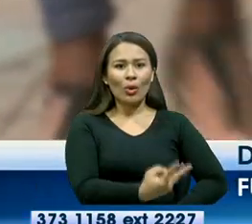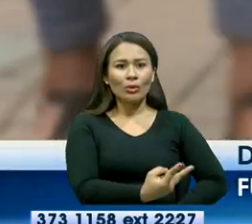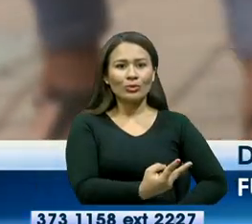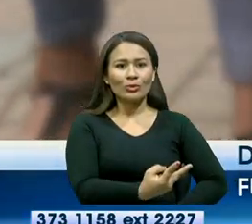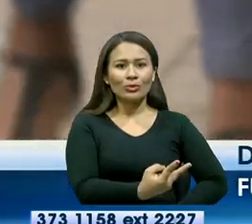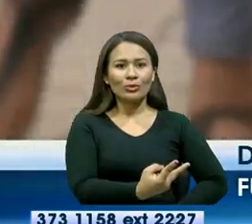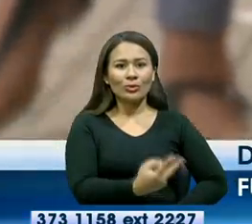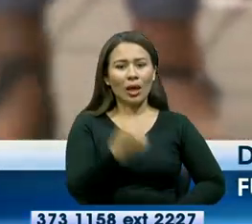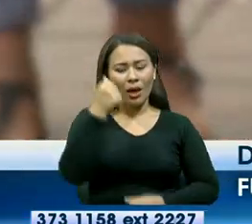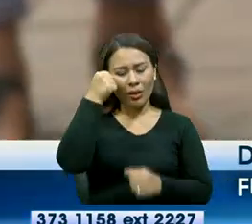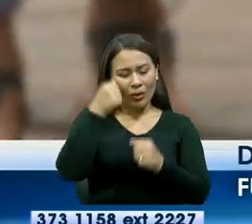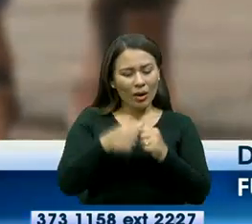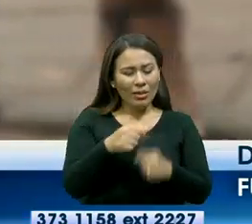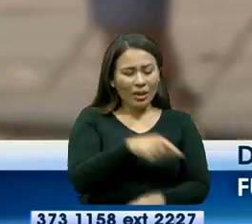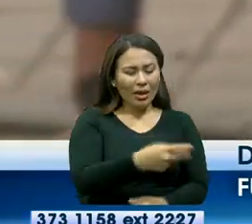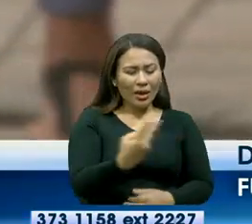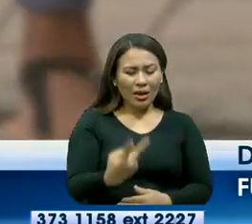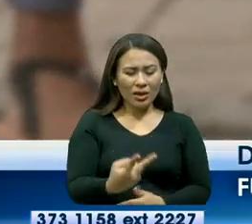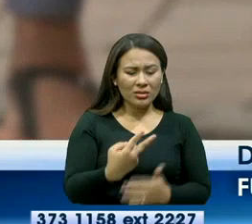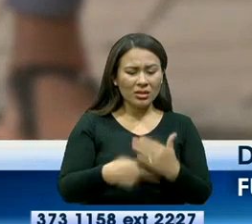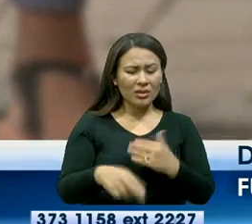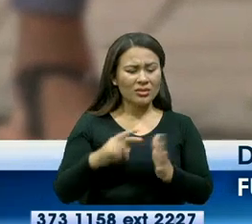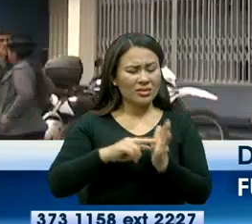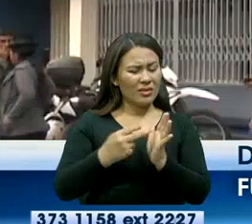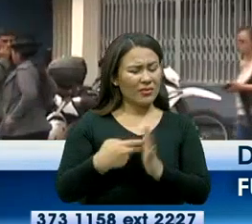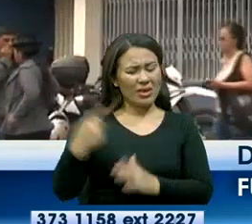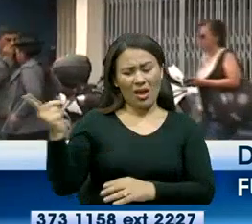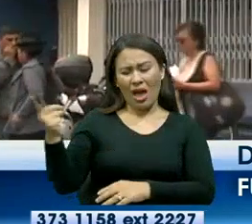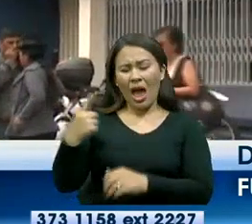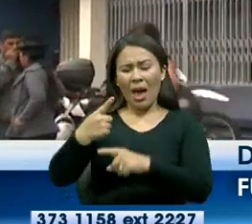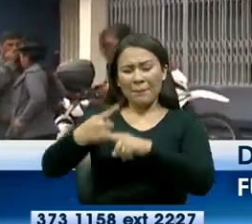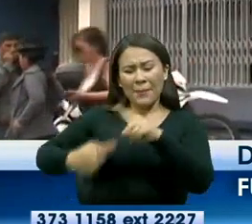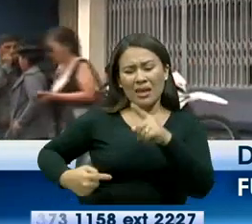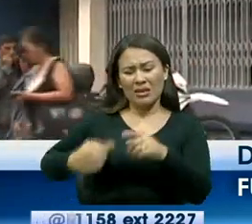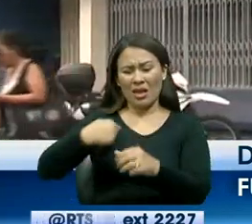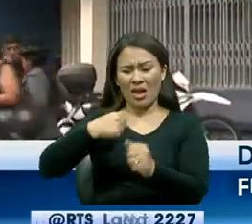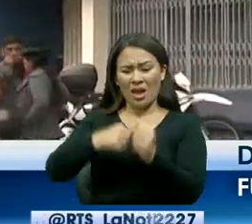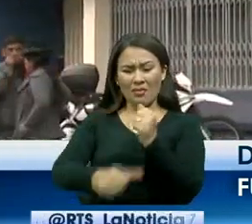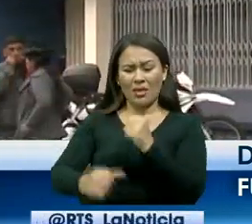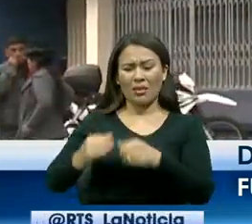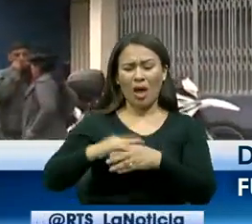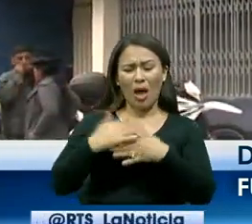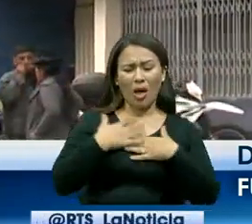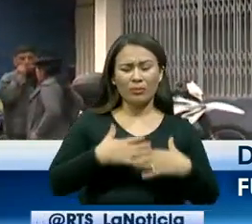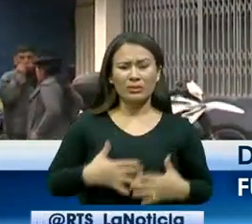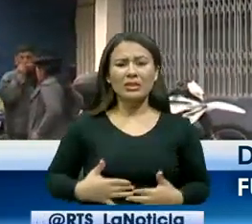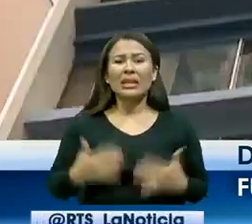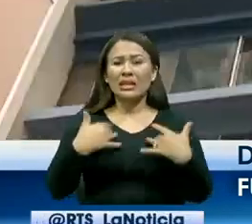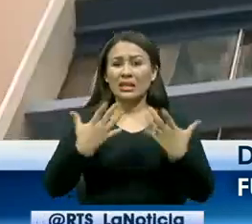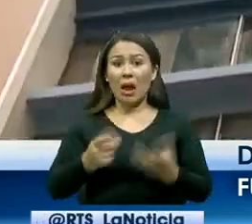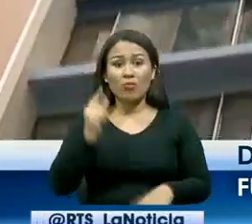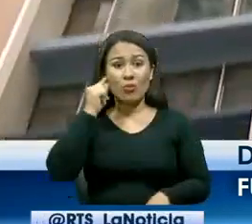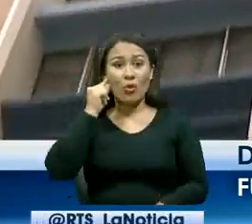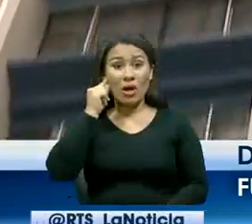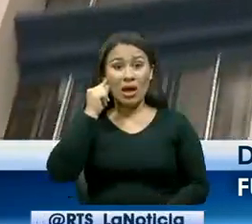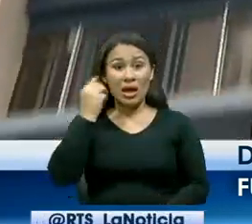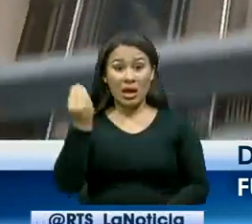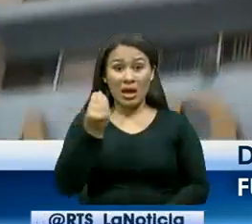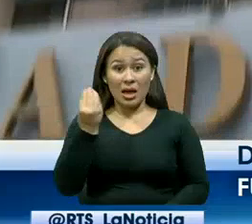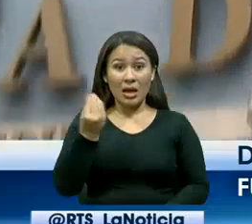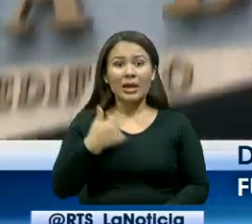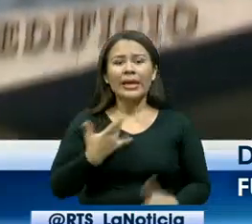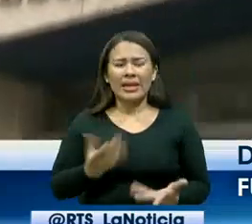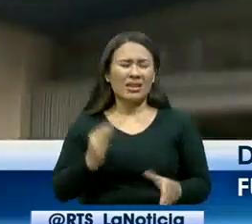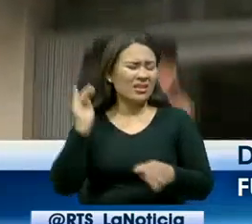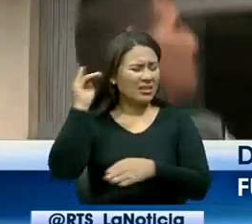llevar en su memoria que todo fue resultado del supuesto abuso de su medio hermano. Un día intentó suicidarse y no pudo más, terminó contando